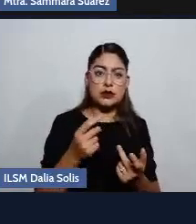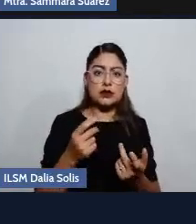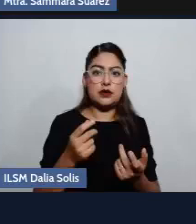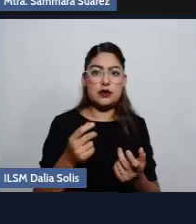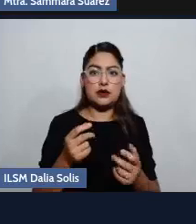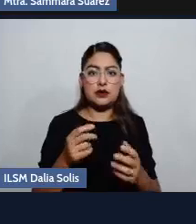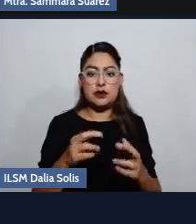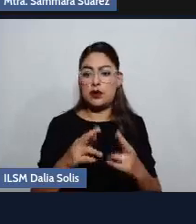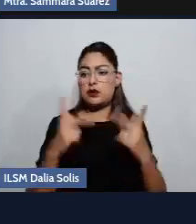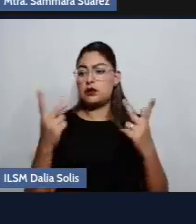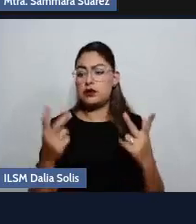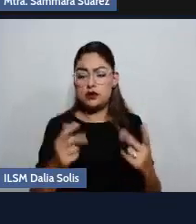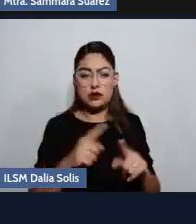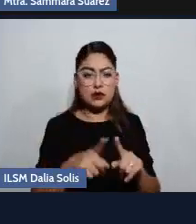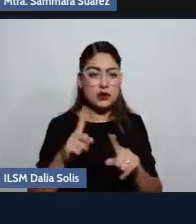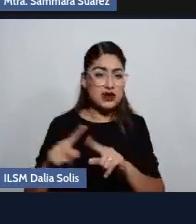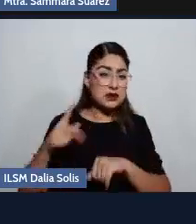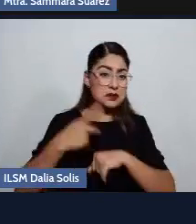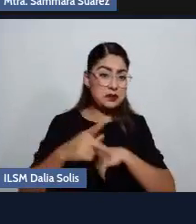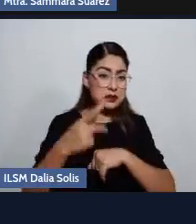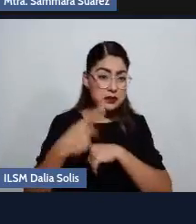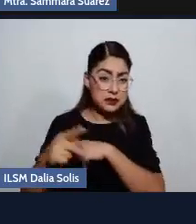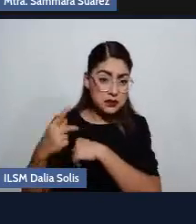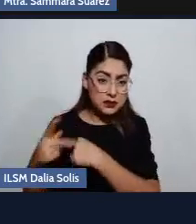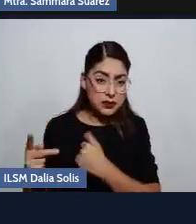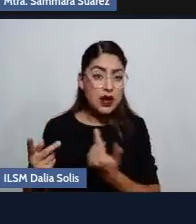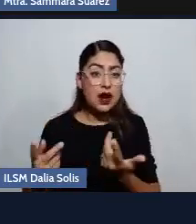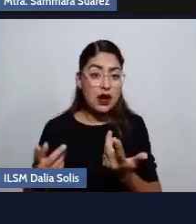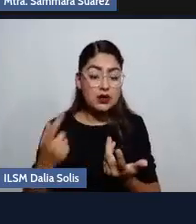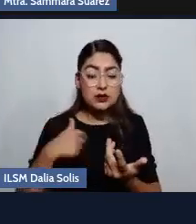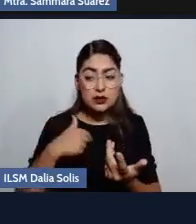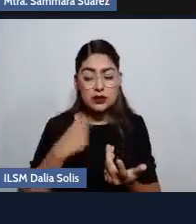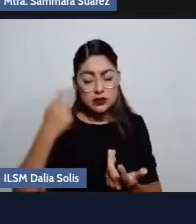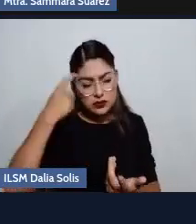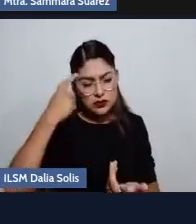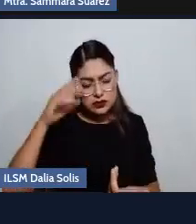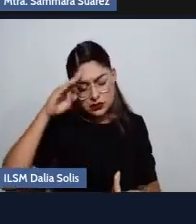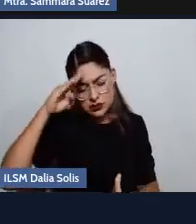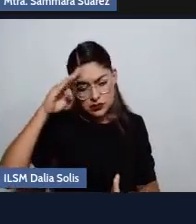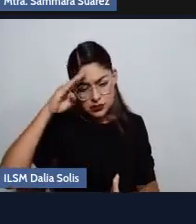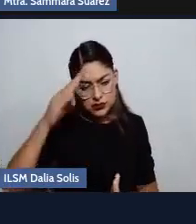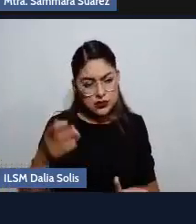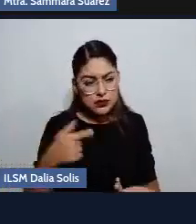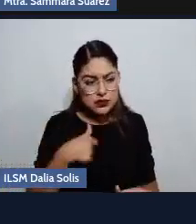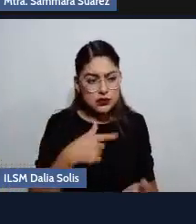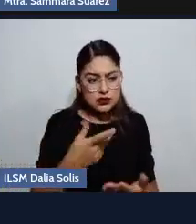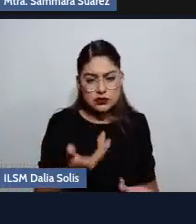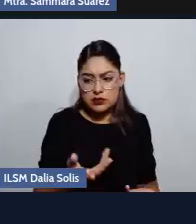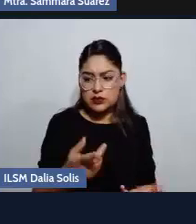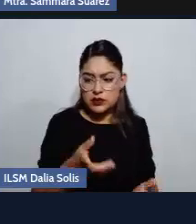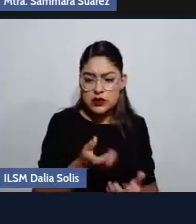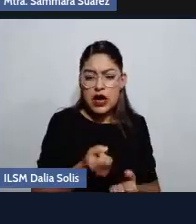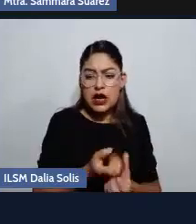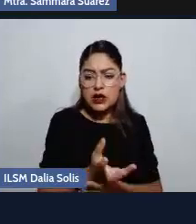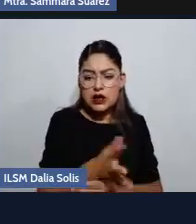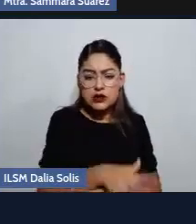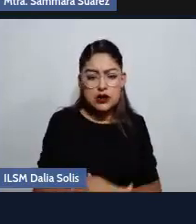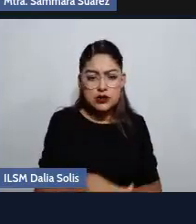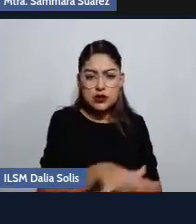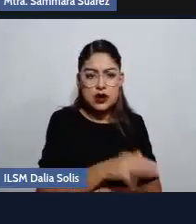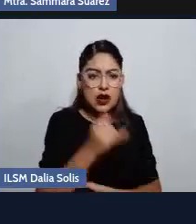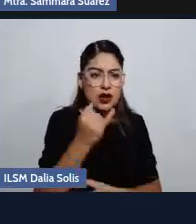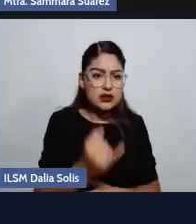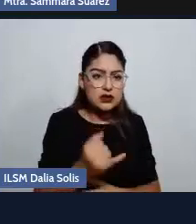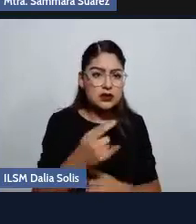todo eso pone en riesgo y hay que considerarlo, ¿no? ¿Qué necesidad tengo yo de salud en ese espacio? Tomemos en cuenta que las jornadas